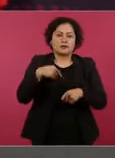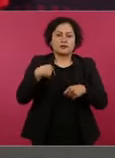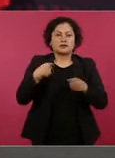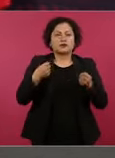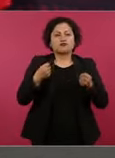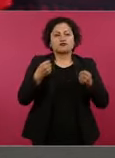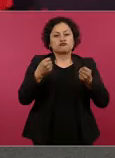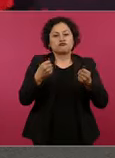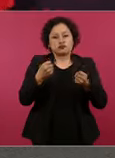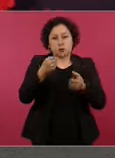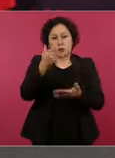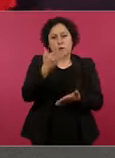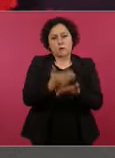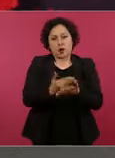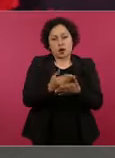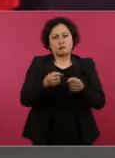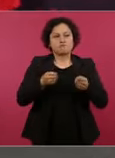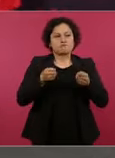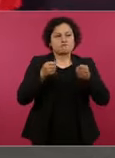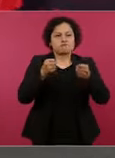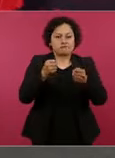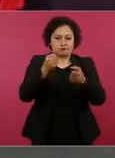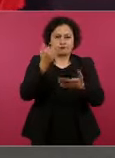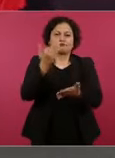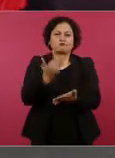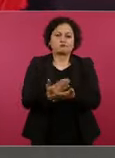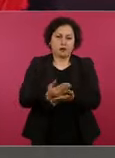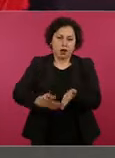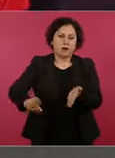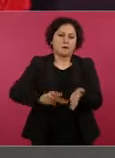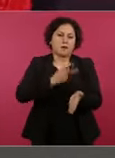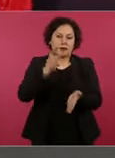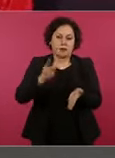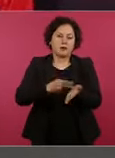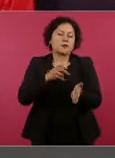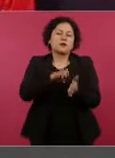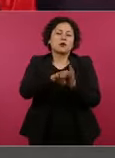De Acapulco a Margelia,